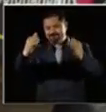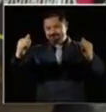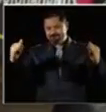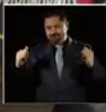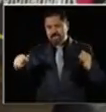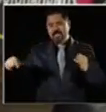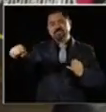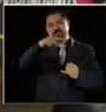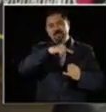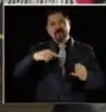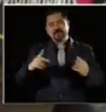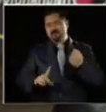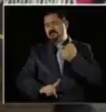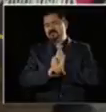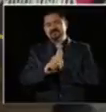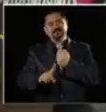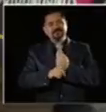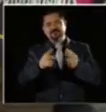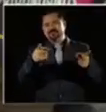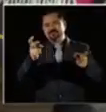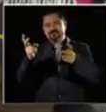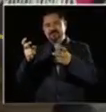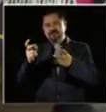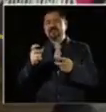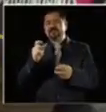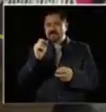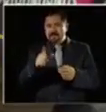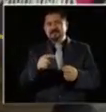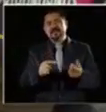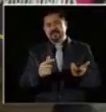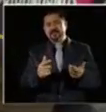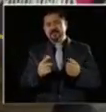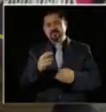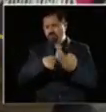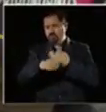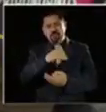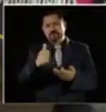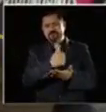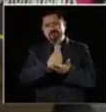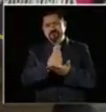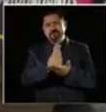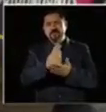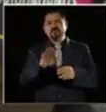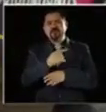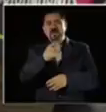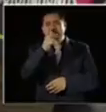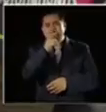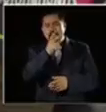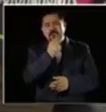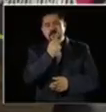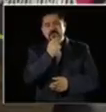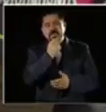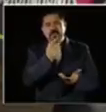el resto de la ciudad. La policía no hace nada. La policía está ausente. Nosotros vamos a